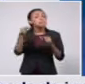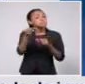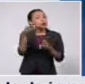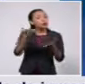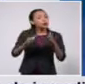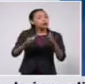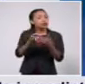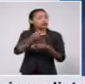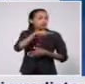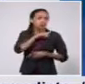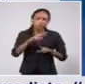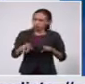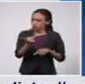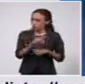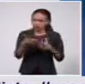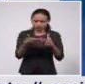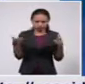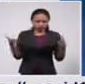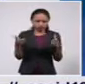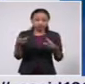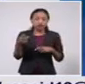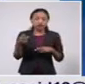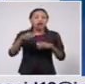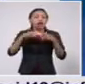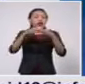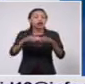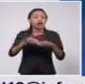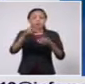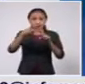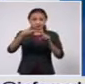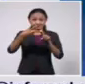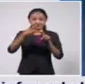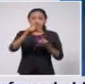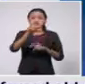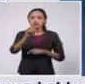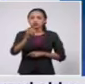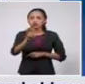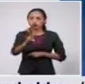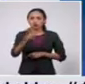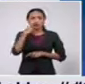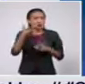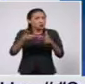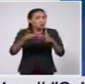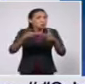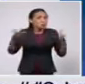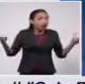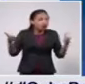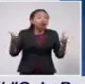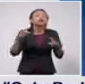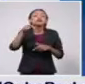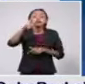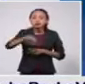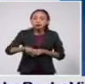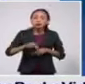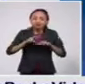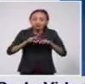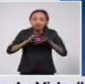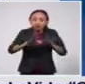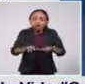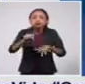elevado. Granma 102, un incremento muy marcado de la transmisión en este